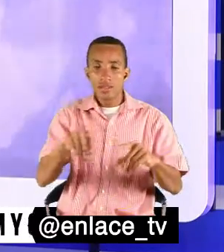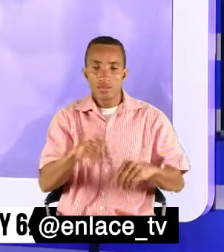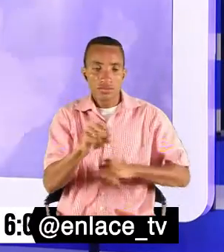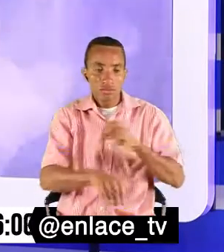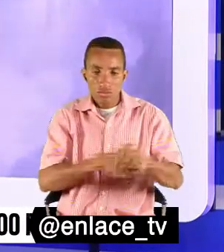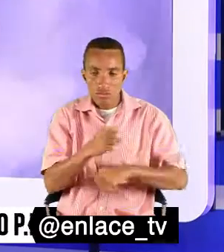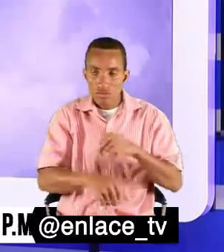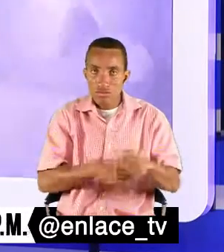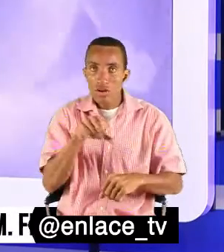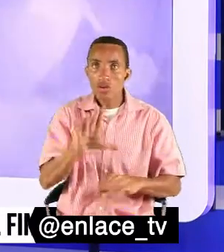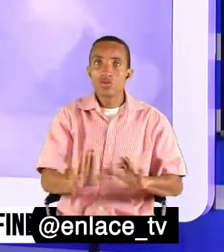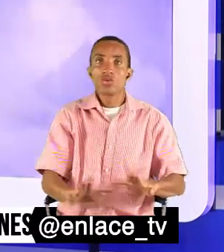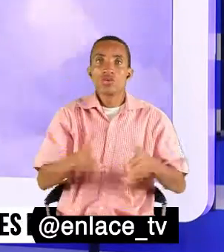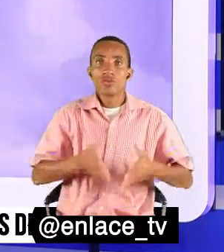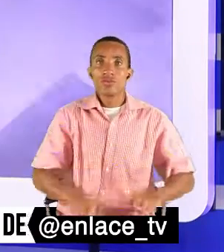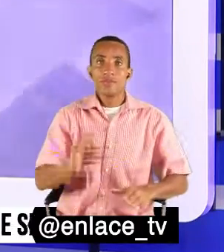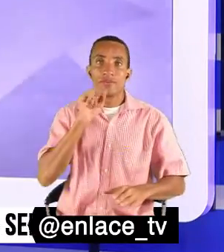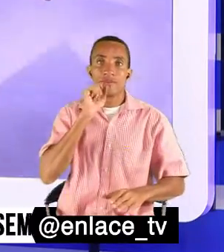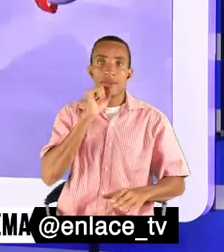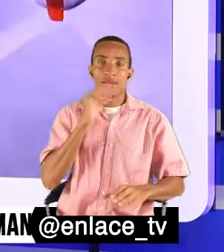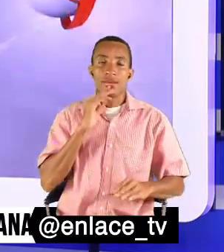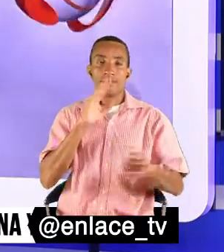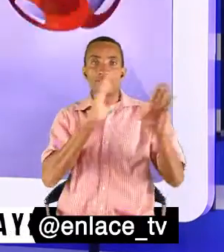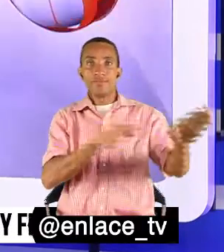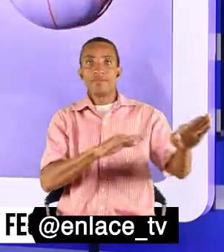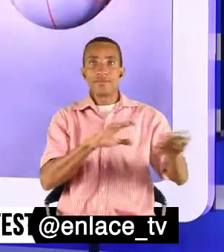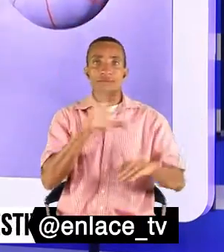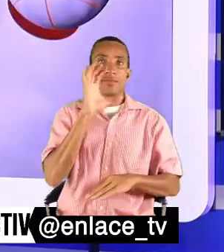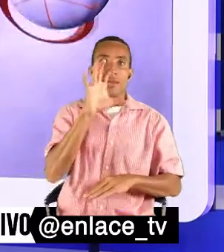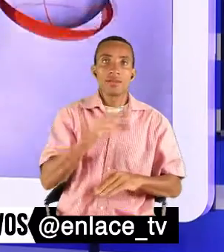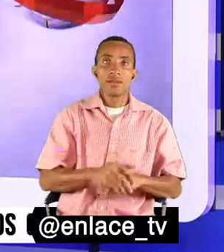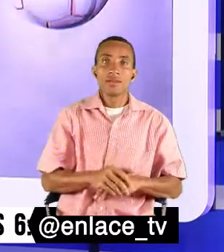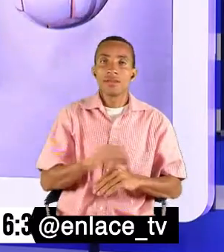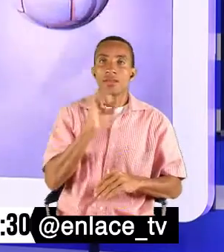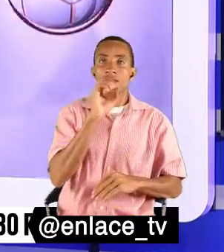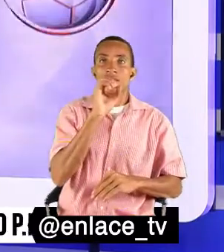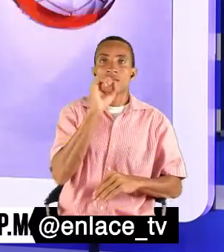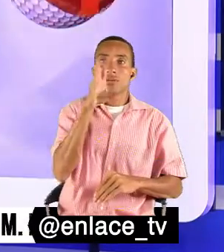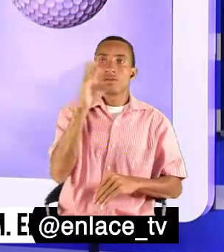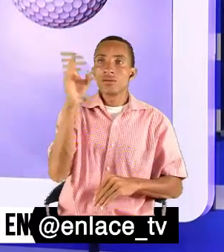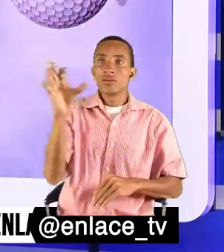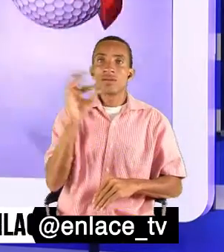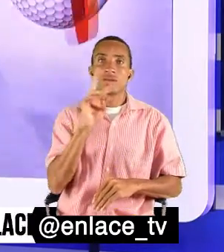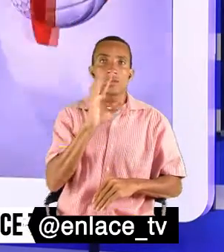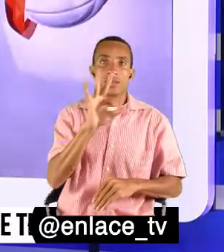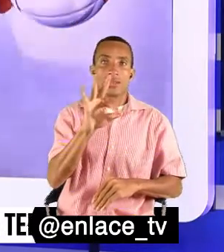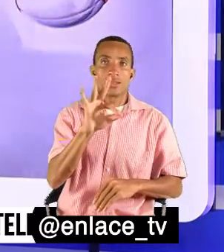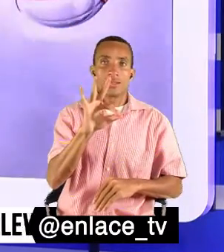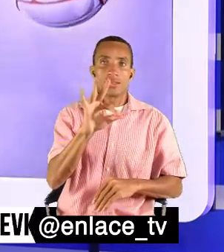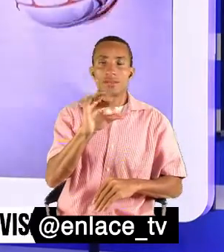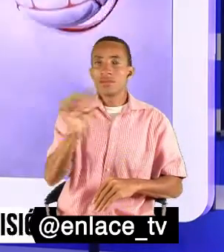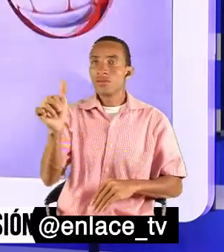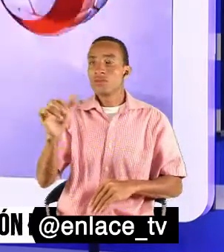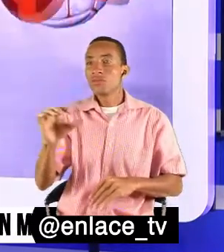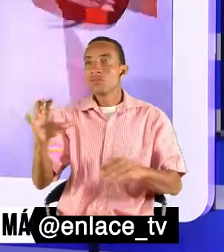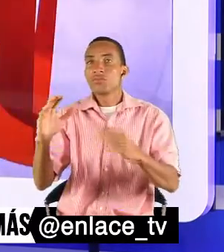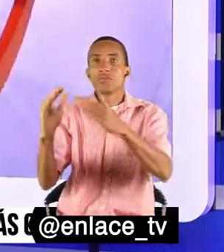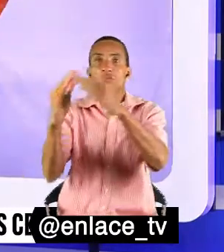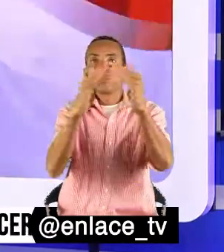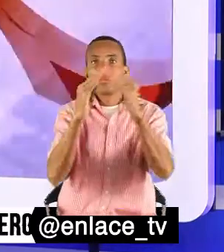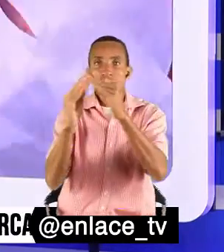barranqueños estarán representando a nuestro país. Tres clubes de Barranca Bermeja y varios del área metropolitana se